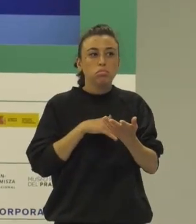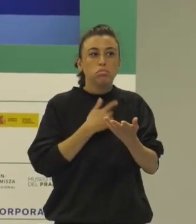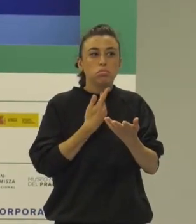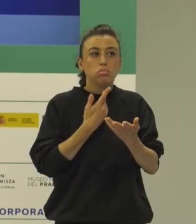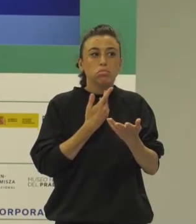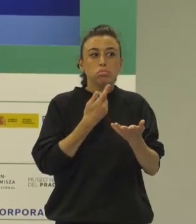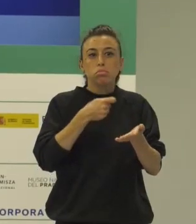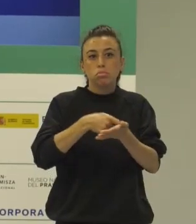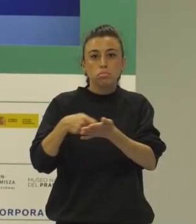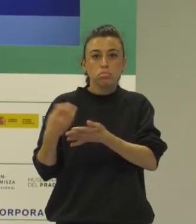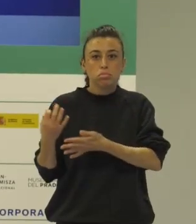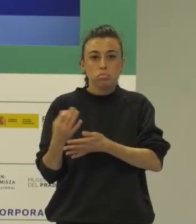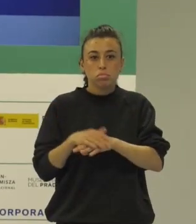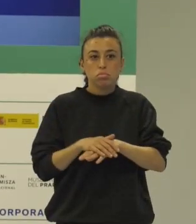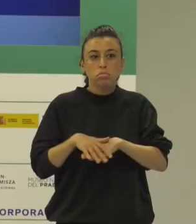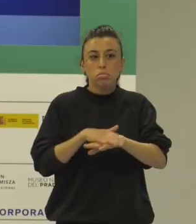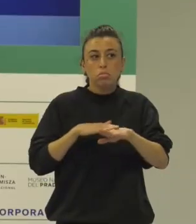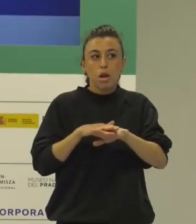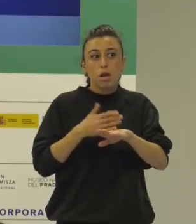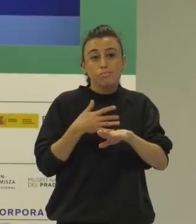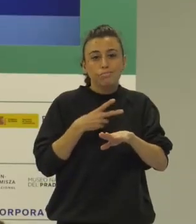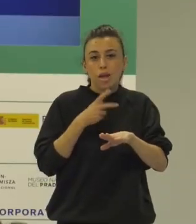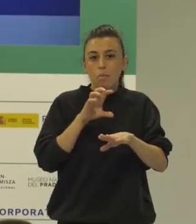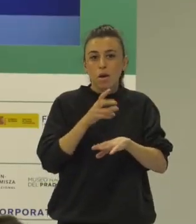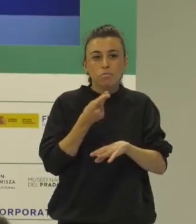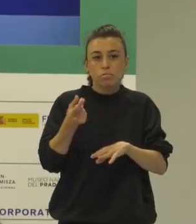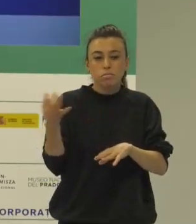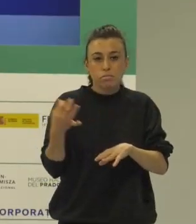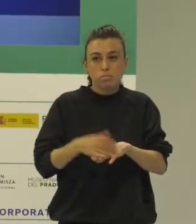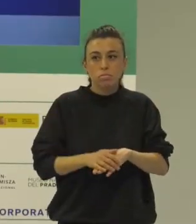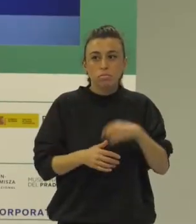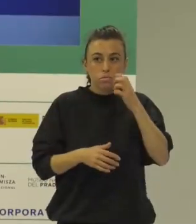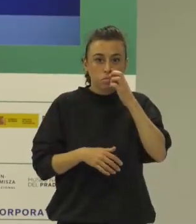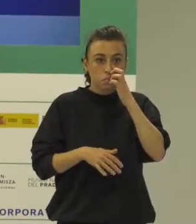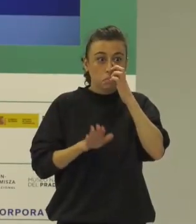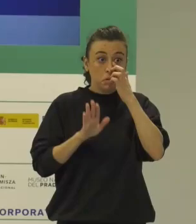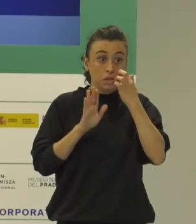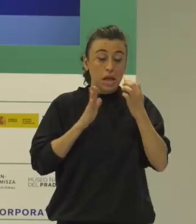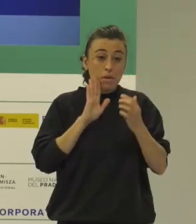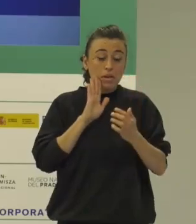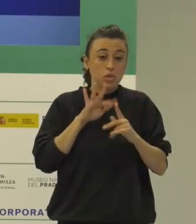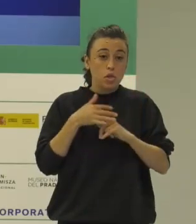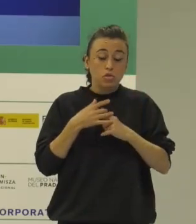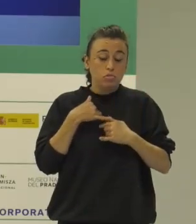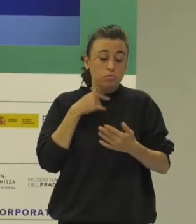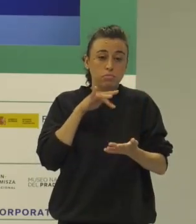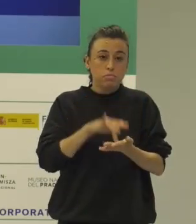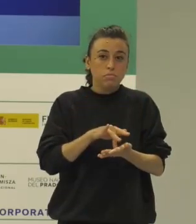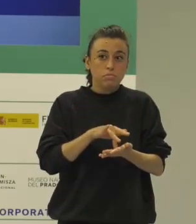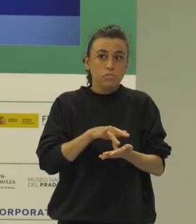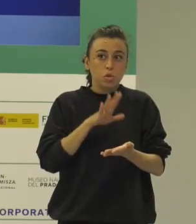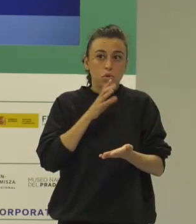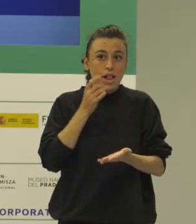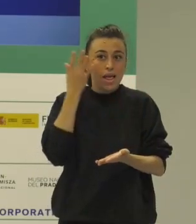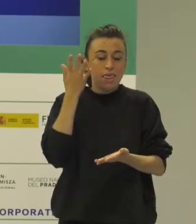te dejan salir del país. Yo estaba en esa situación y ahí fue cuando nace mi idea. ¿Se oye? Es